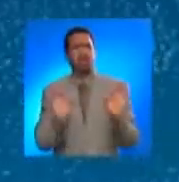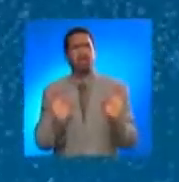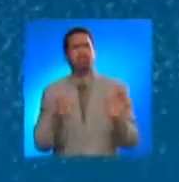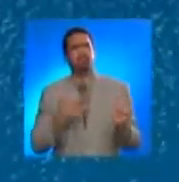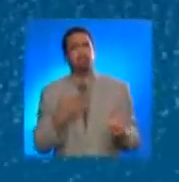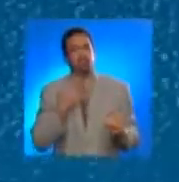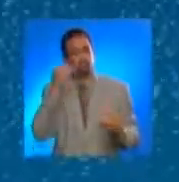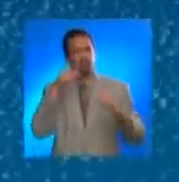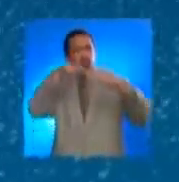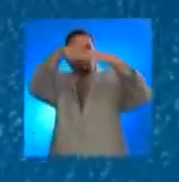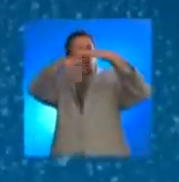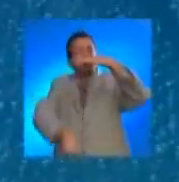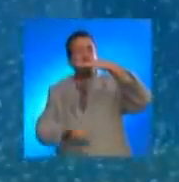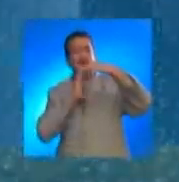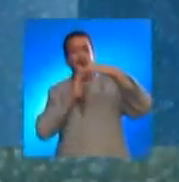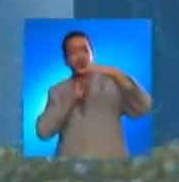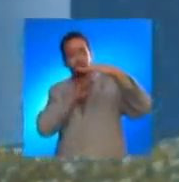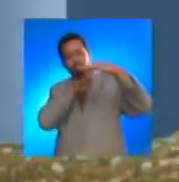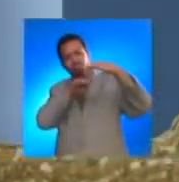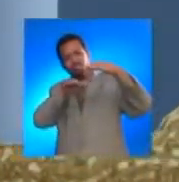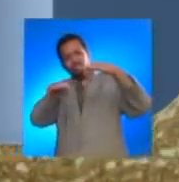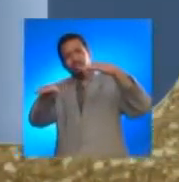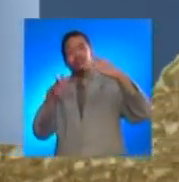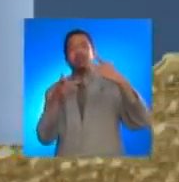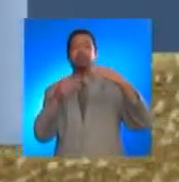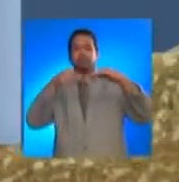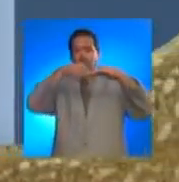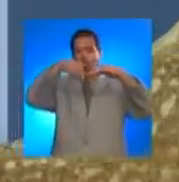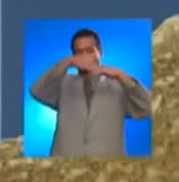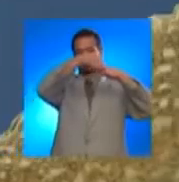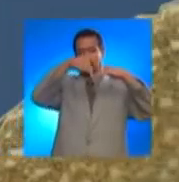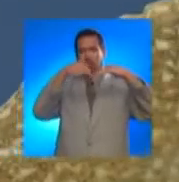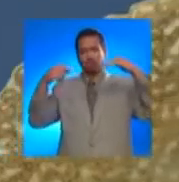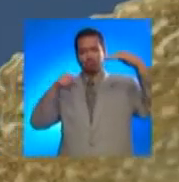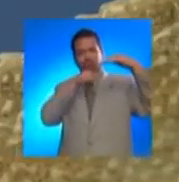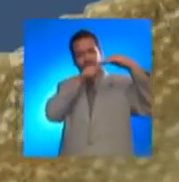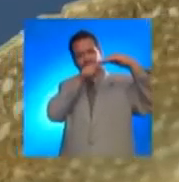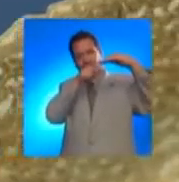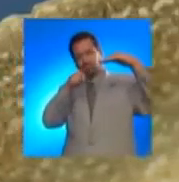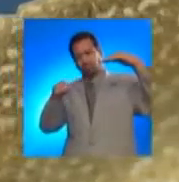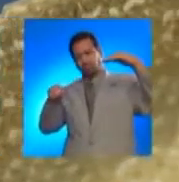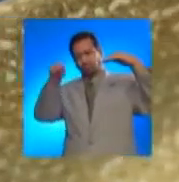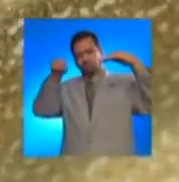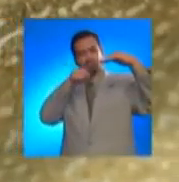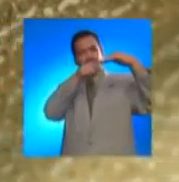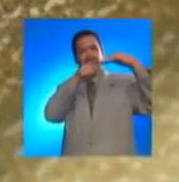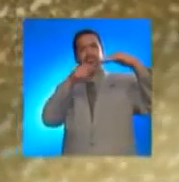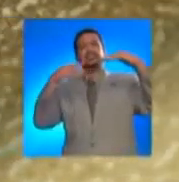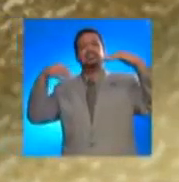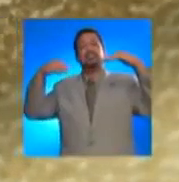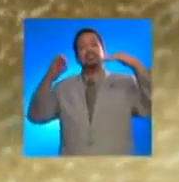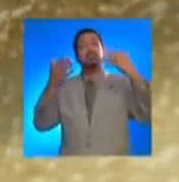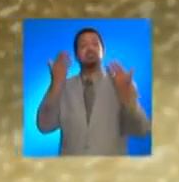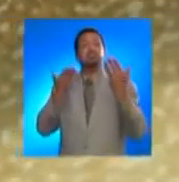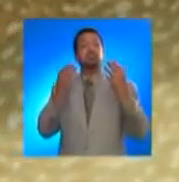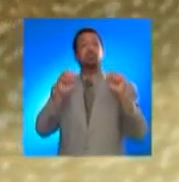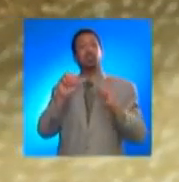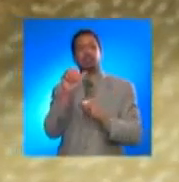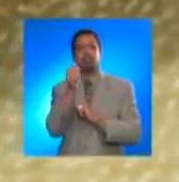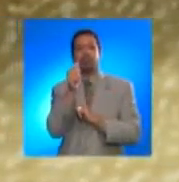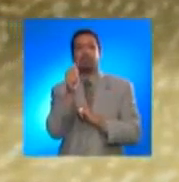En mar profundo, la altura de un tsunami generado por un terremoto es generalmente menor de 3 pies, aunque la rapidez de propagación